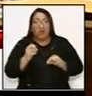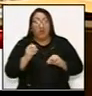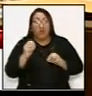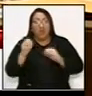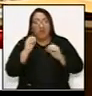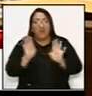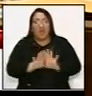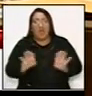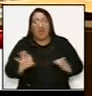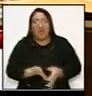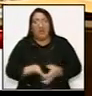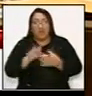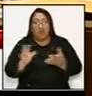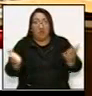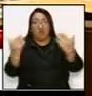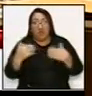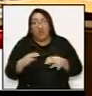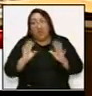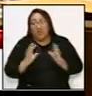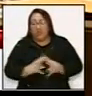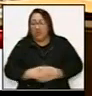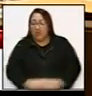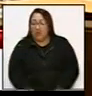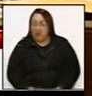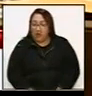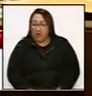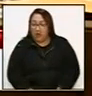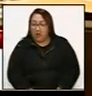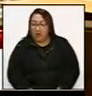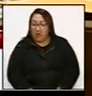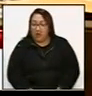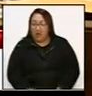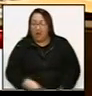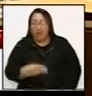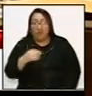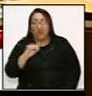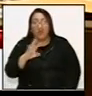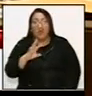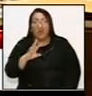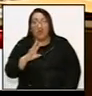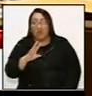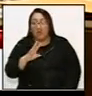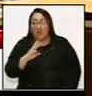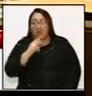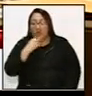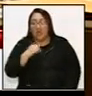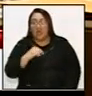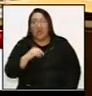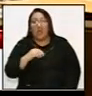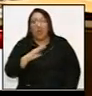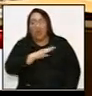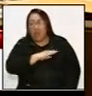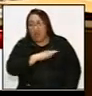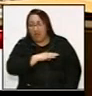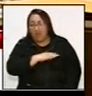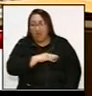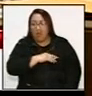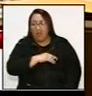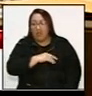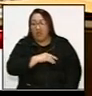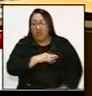fecha para que puedan venir? El miércoles es feriado, el jueves hay pleno, el viernes es una opción.